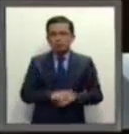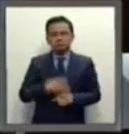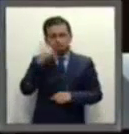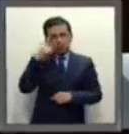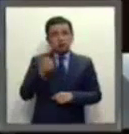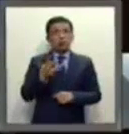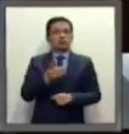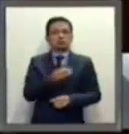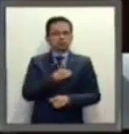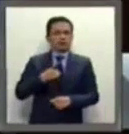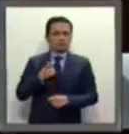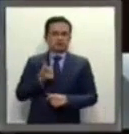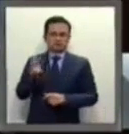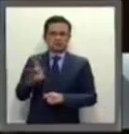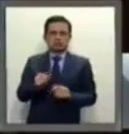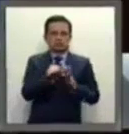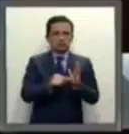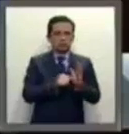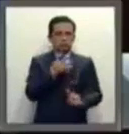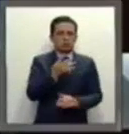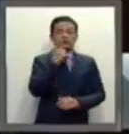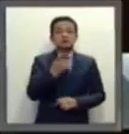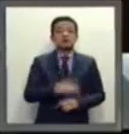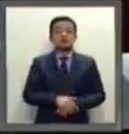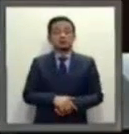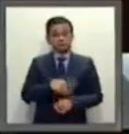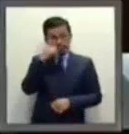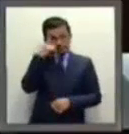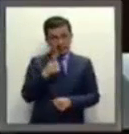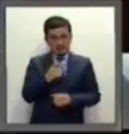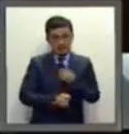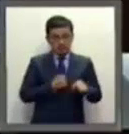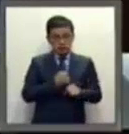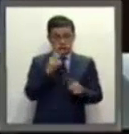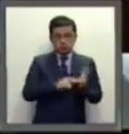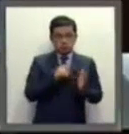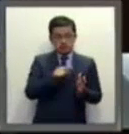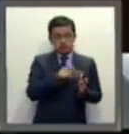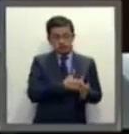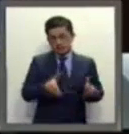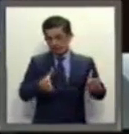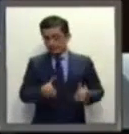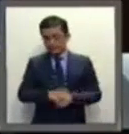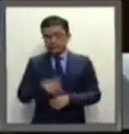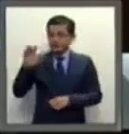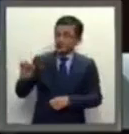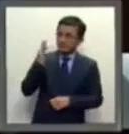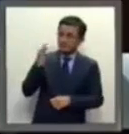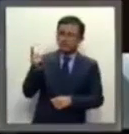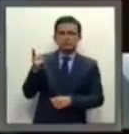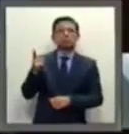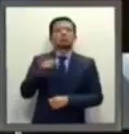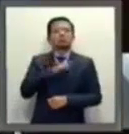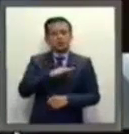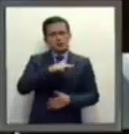el déficit fiscal. Artículo 4. El ejercicio fiscal 2017, la Federación